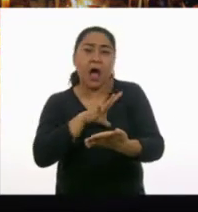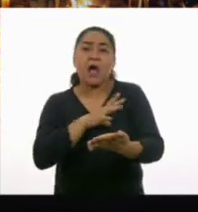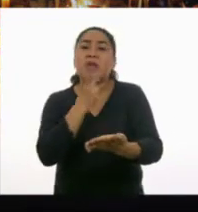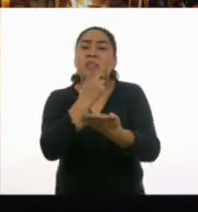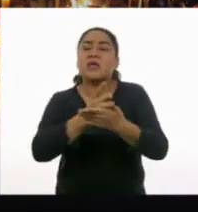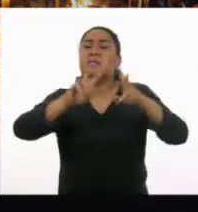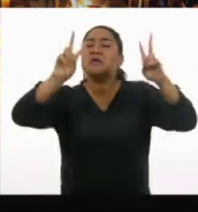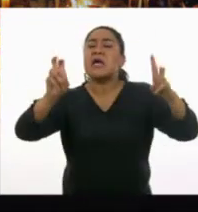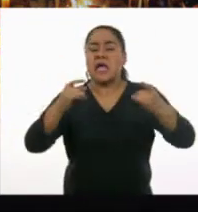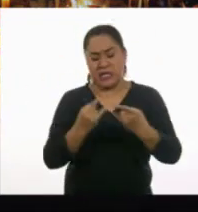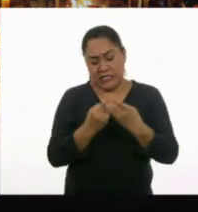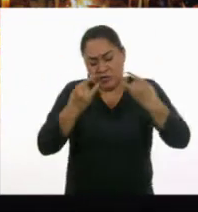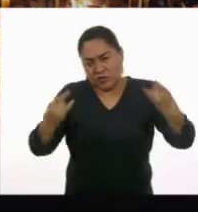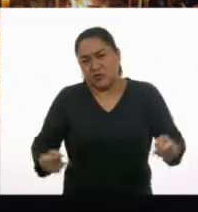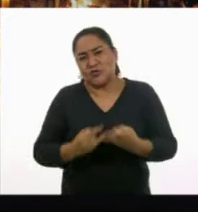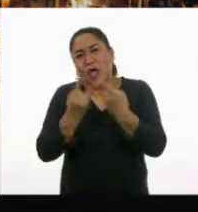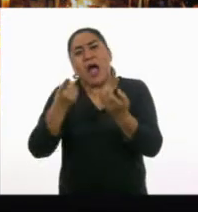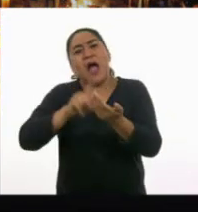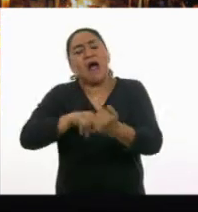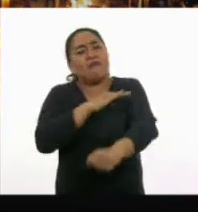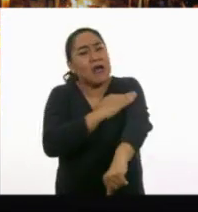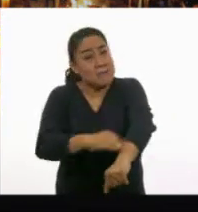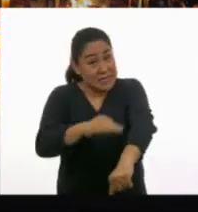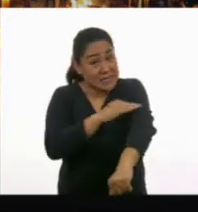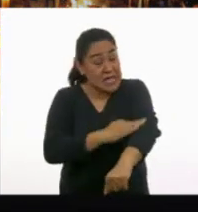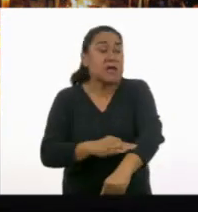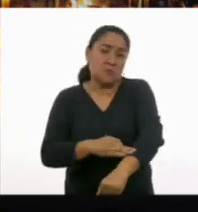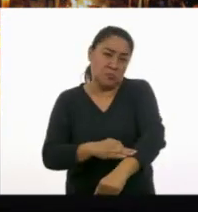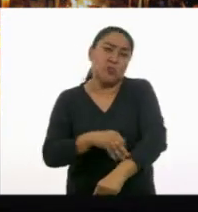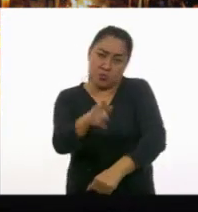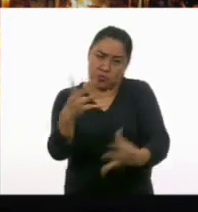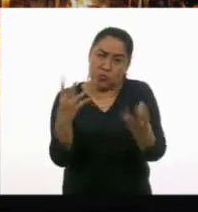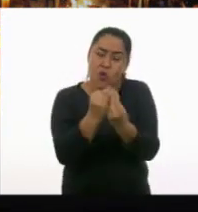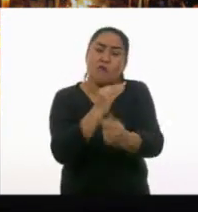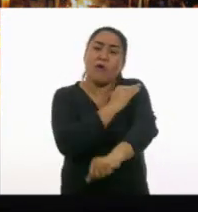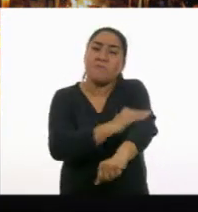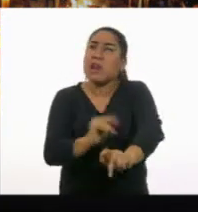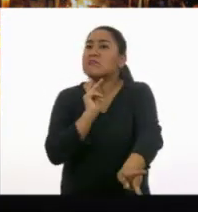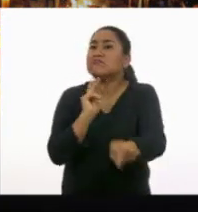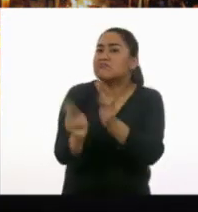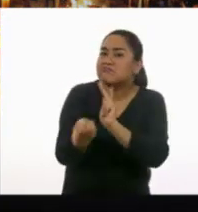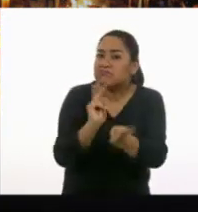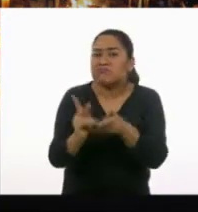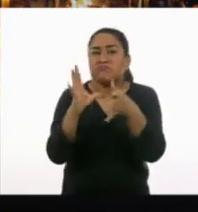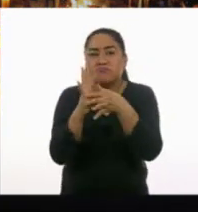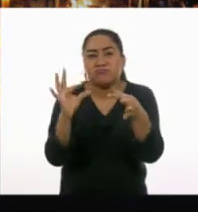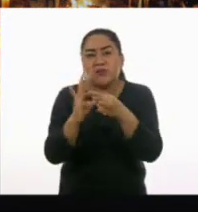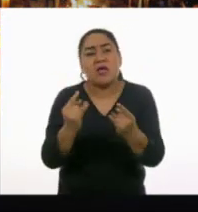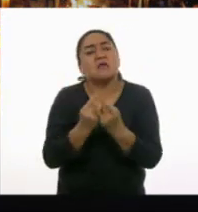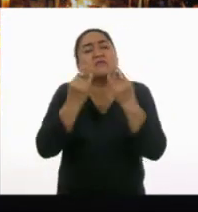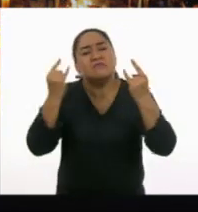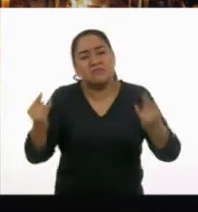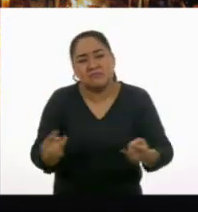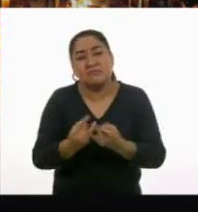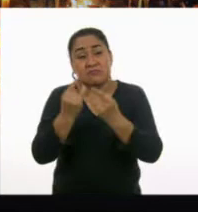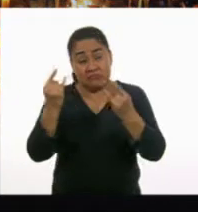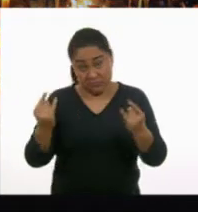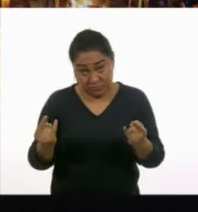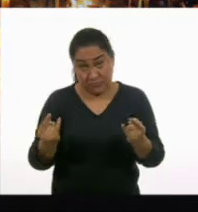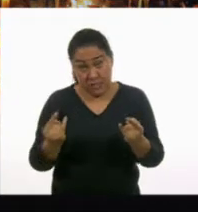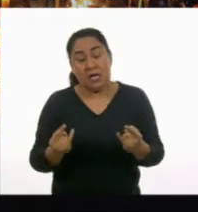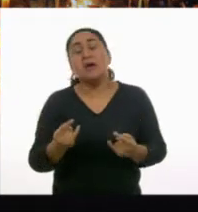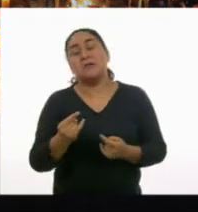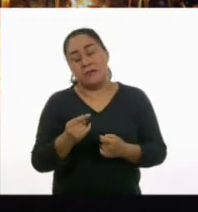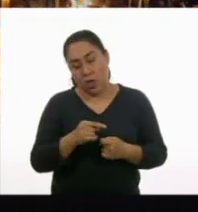llama Historias de Familia. Uh-huh. Ay, pues ahí que la compartan con su familia, claro. esa historia, y entonces